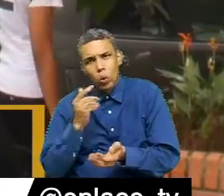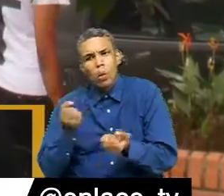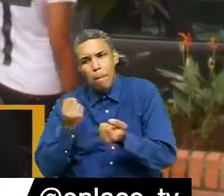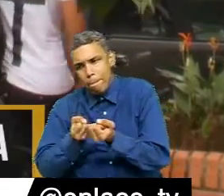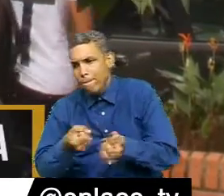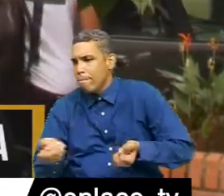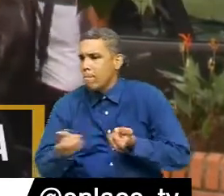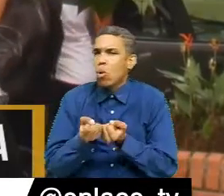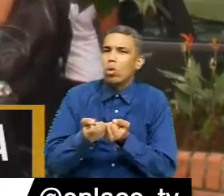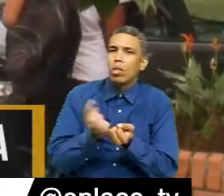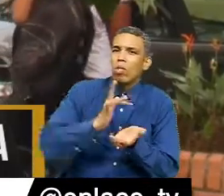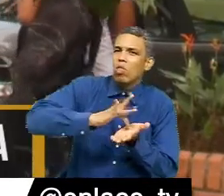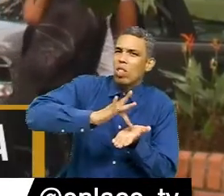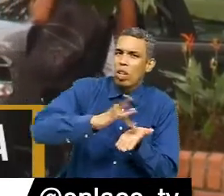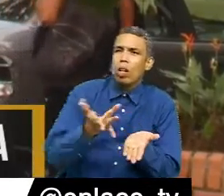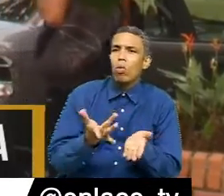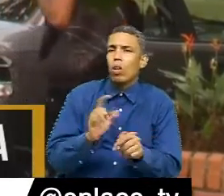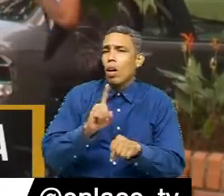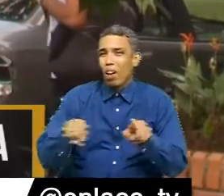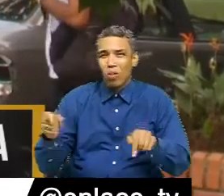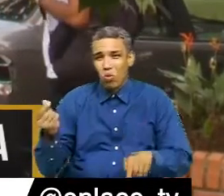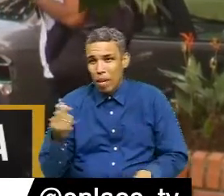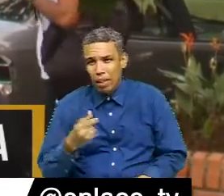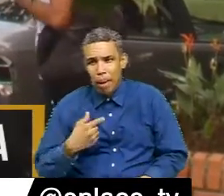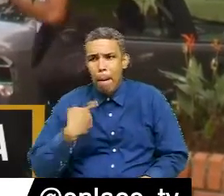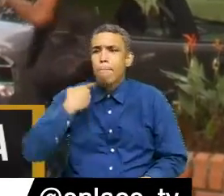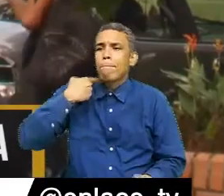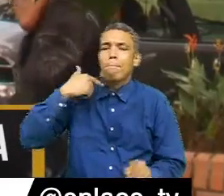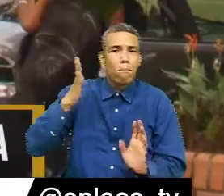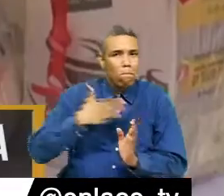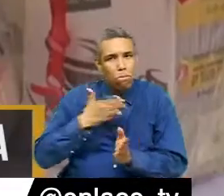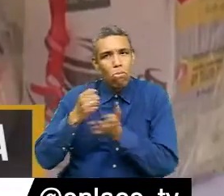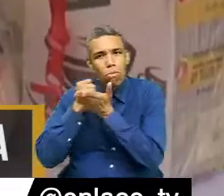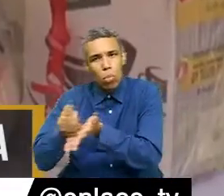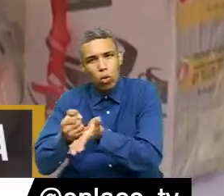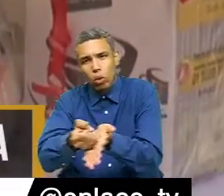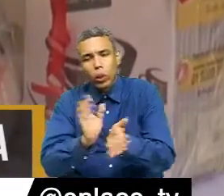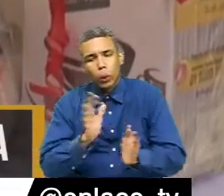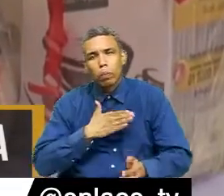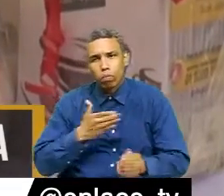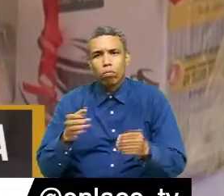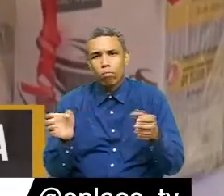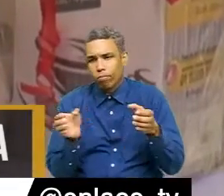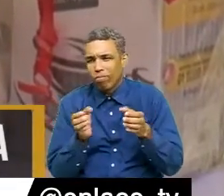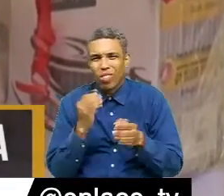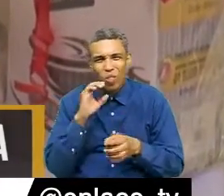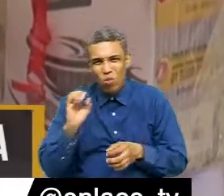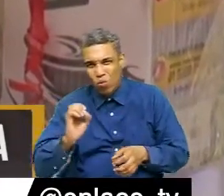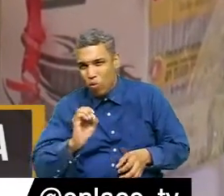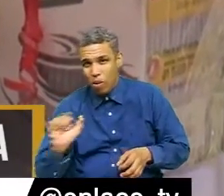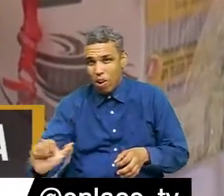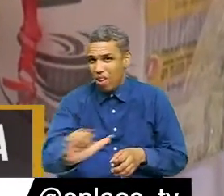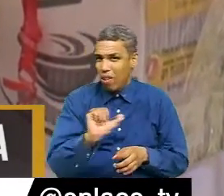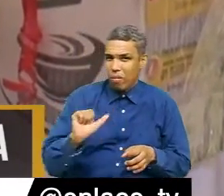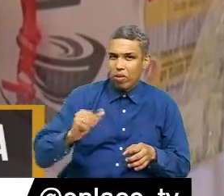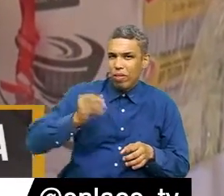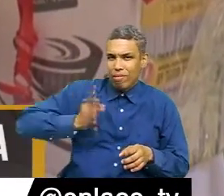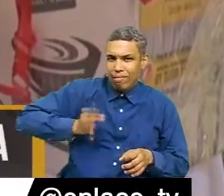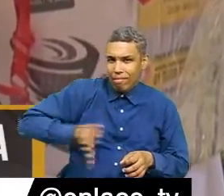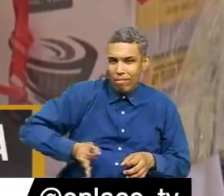pagar las deudas, cositas que se van presentando en el hogar. Todos, mujeres, hombres, adultos,